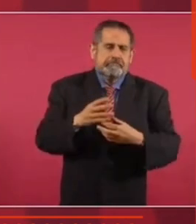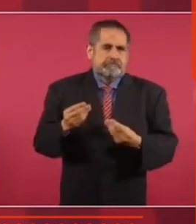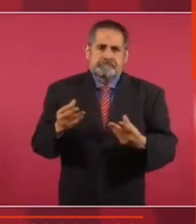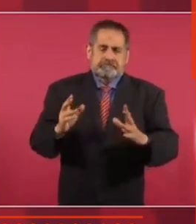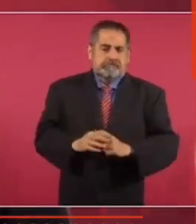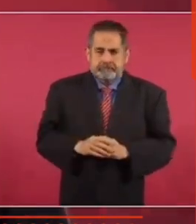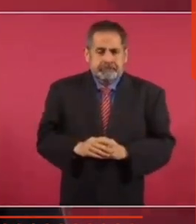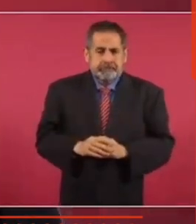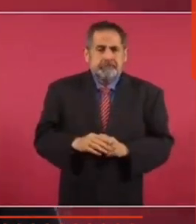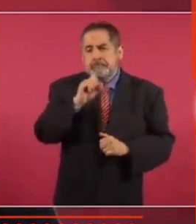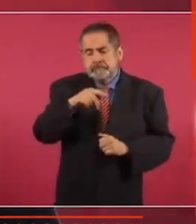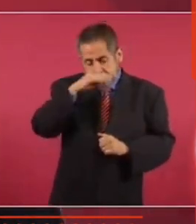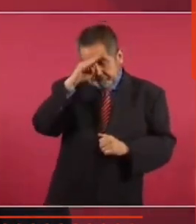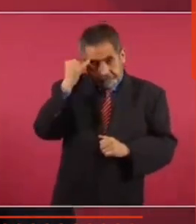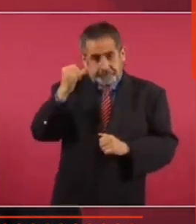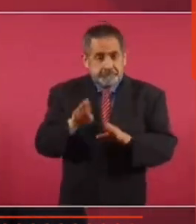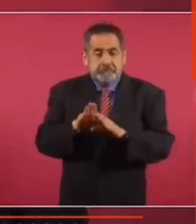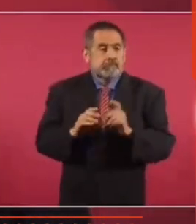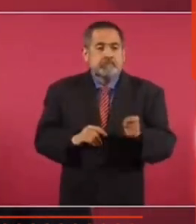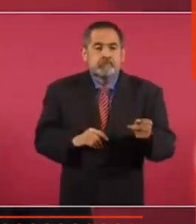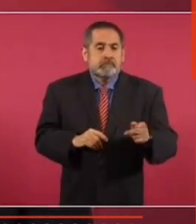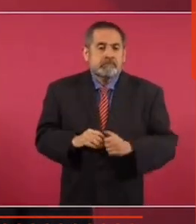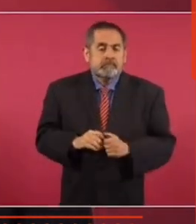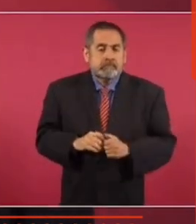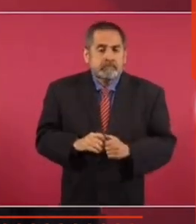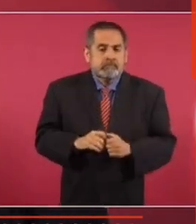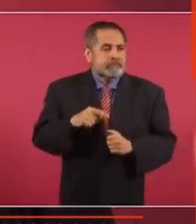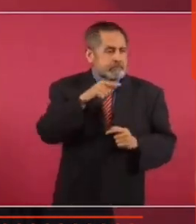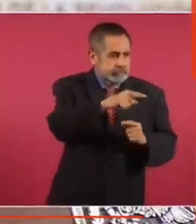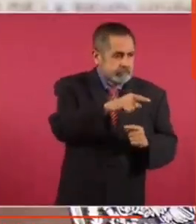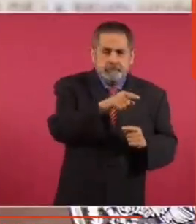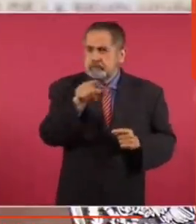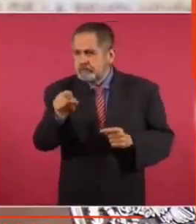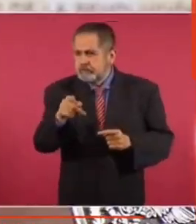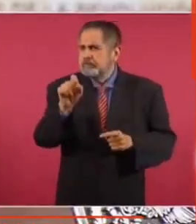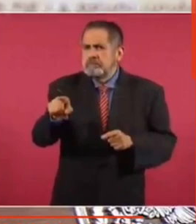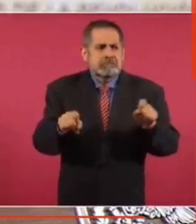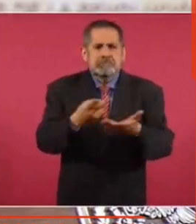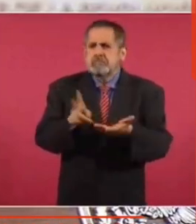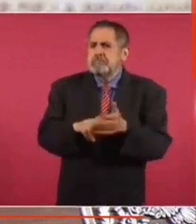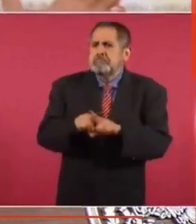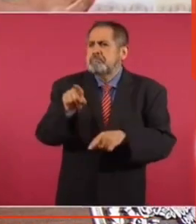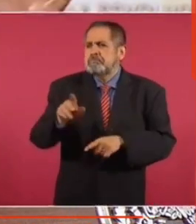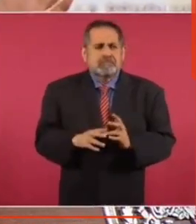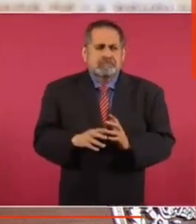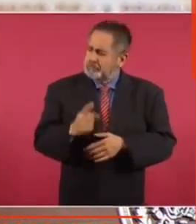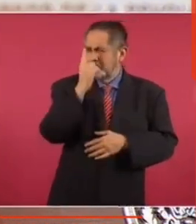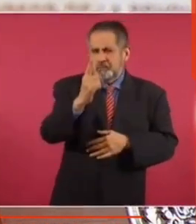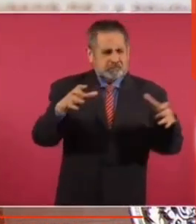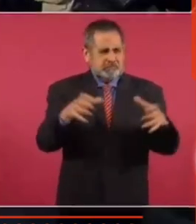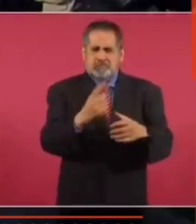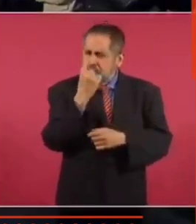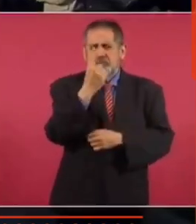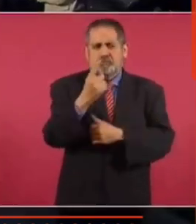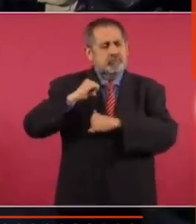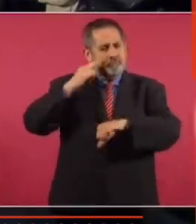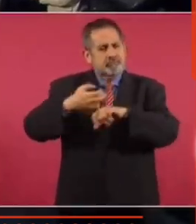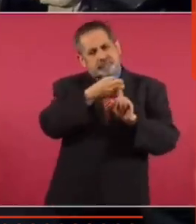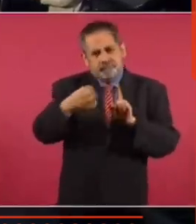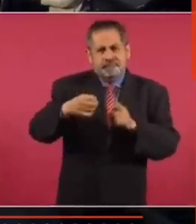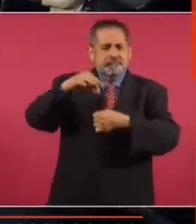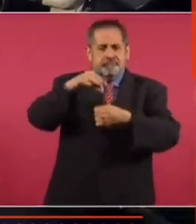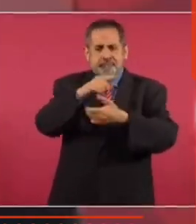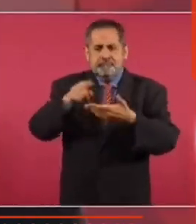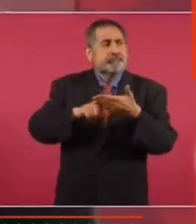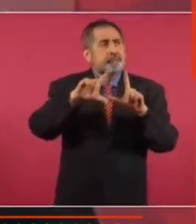y que se procure también que no haya duplicidad, que solo exista un organismo electoral para hacer todas las elecciones en el